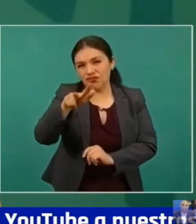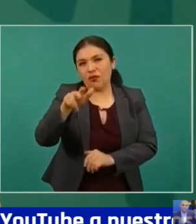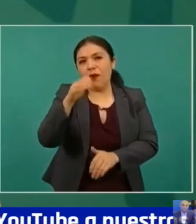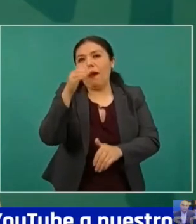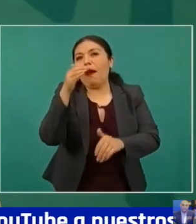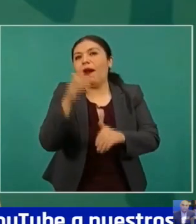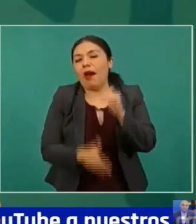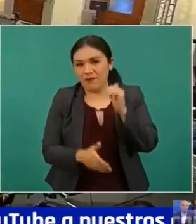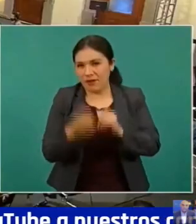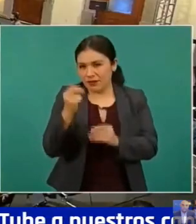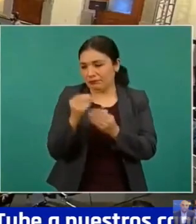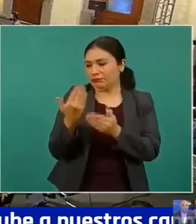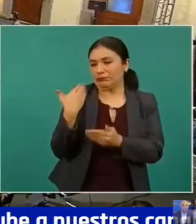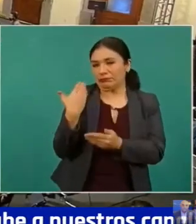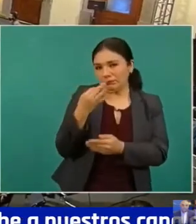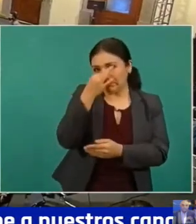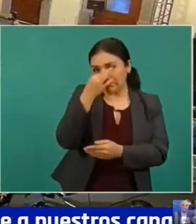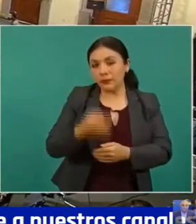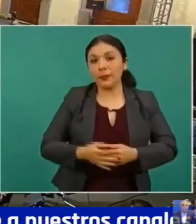2018,